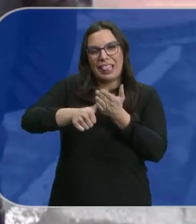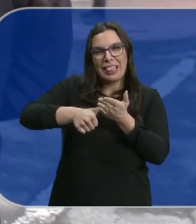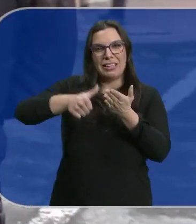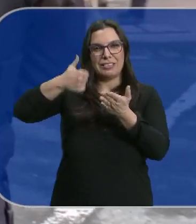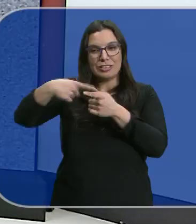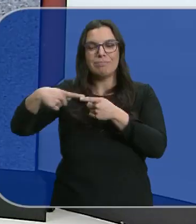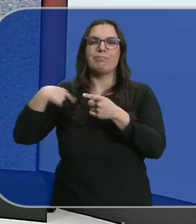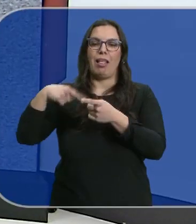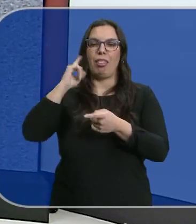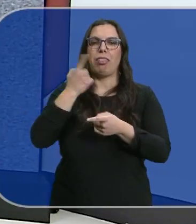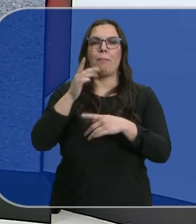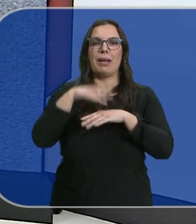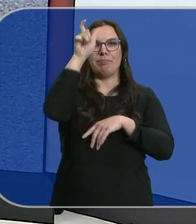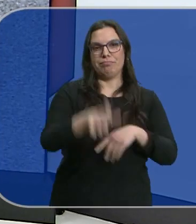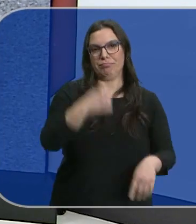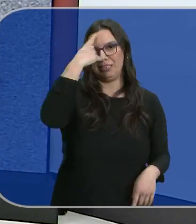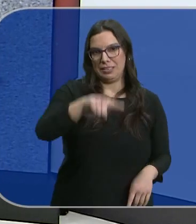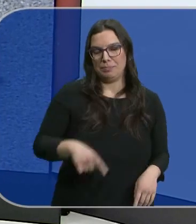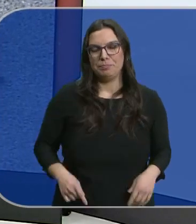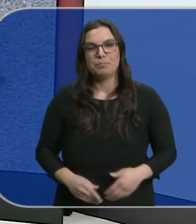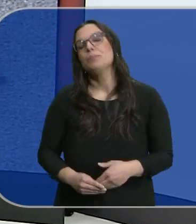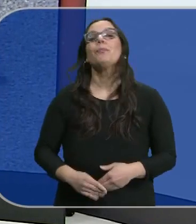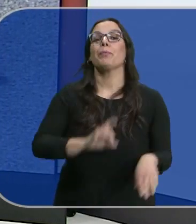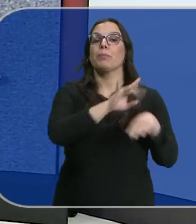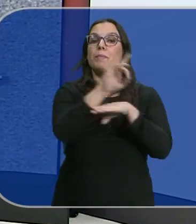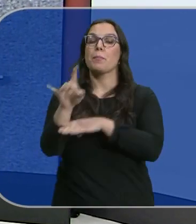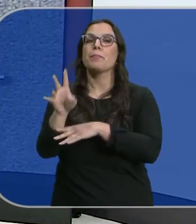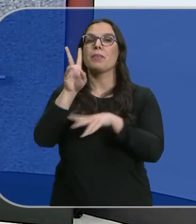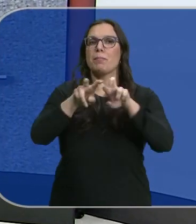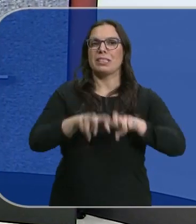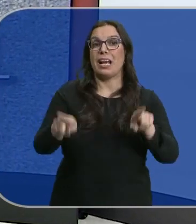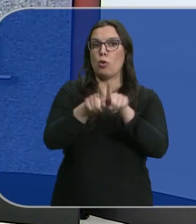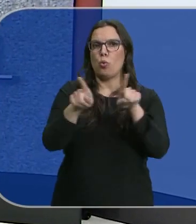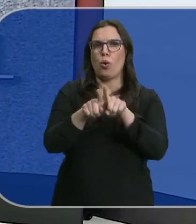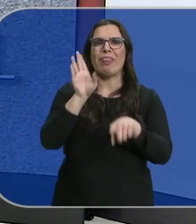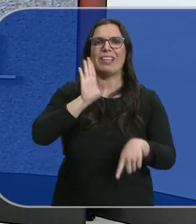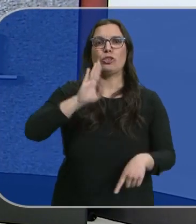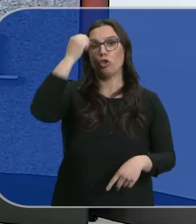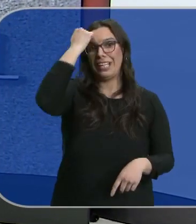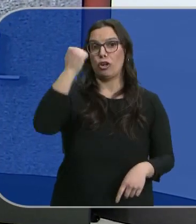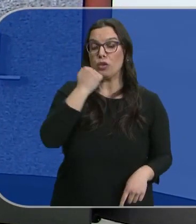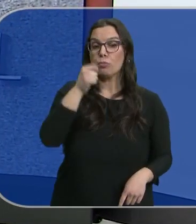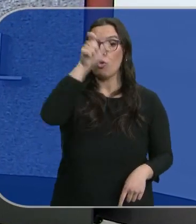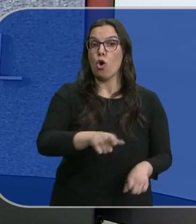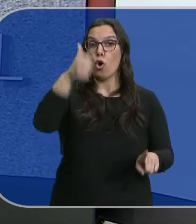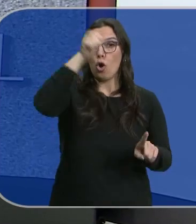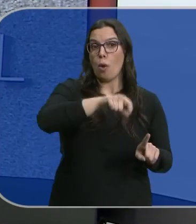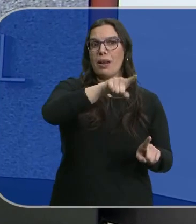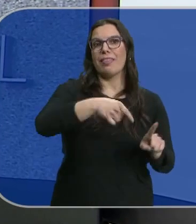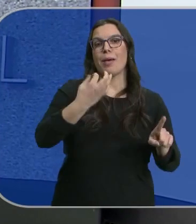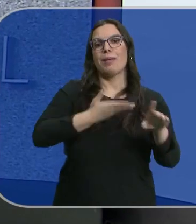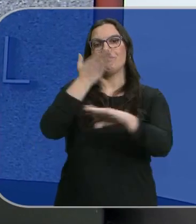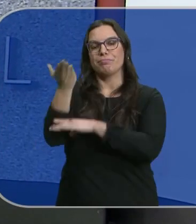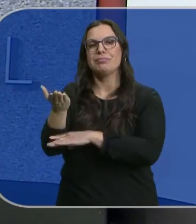utilizados. Los envíos de estas cartas se están investigando como delito de terrorismo. El detenido tendrá que declarar, por lo tanto, en la